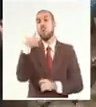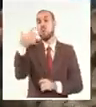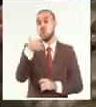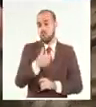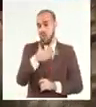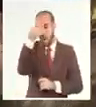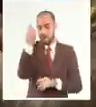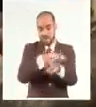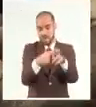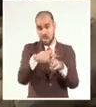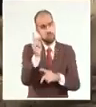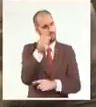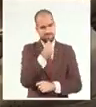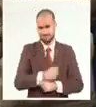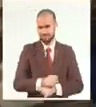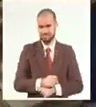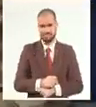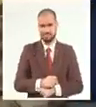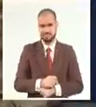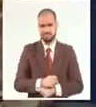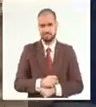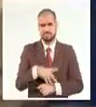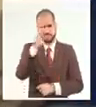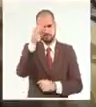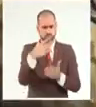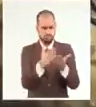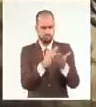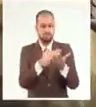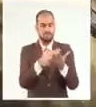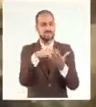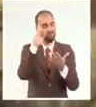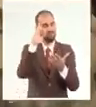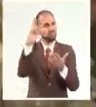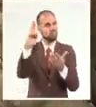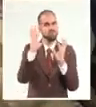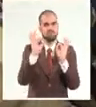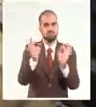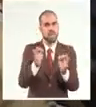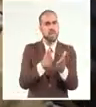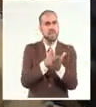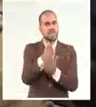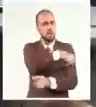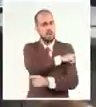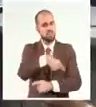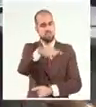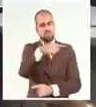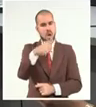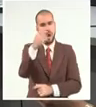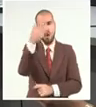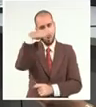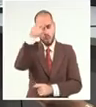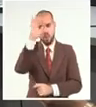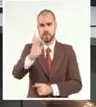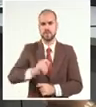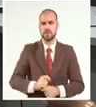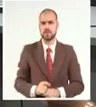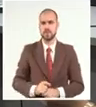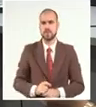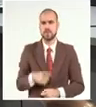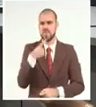la historia, a las páginas heroicas que escribió y que sigue escribiendo el pueblo cubano. Esas son